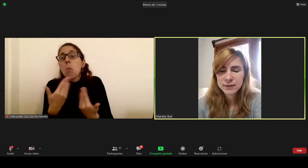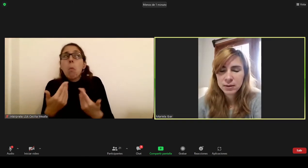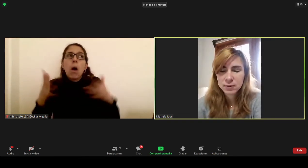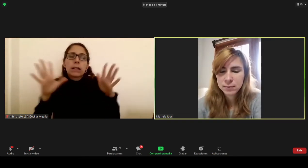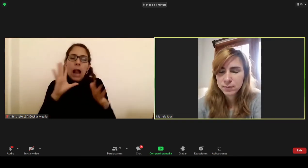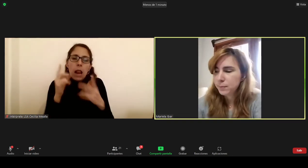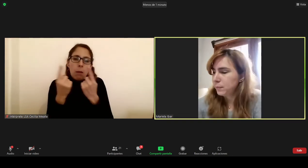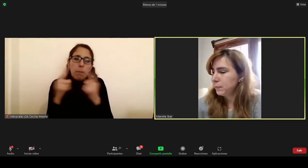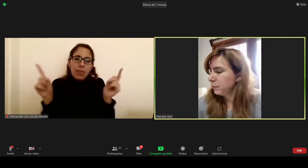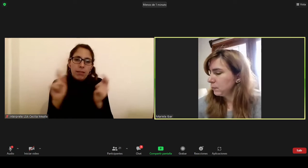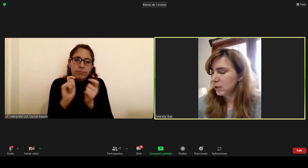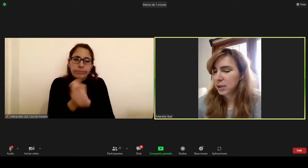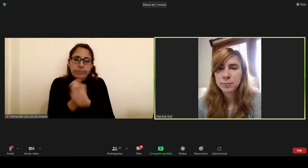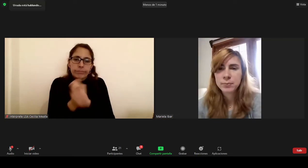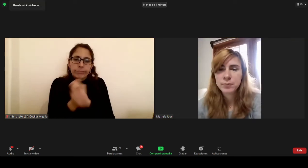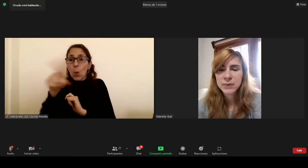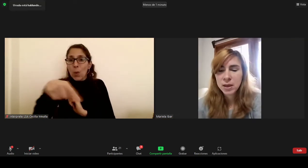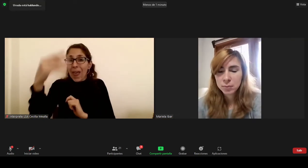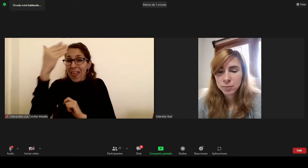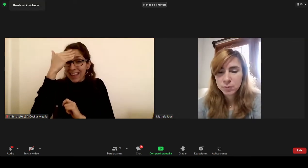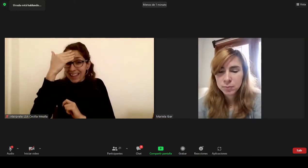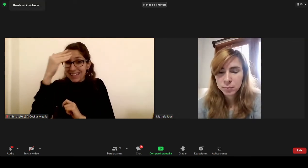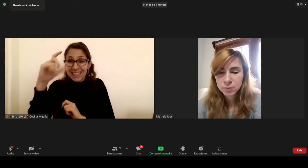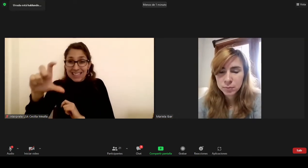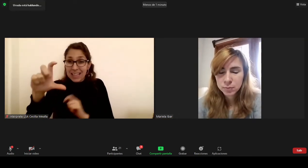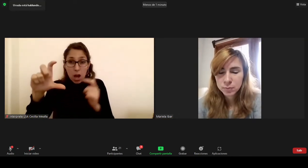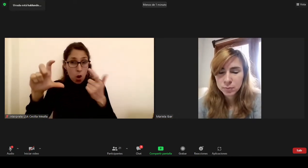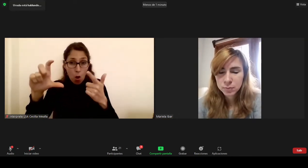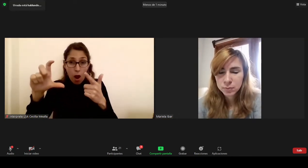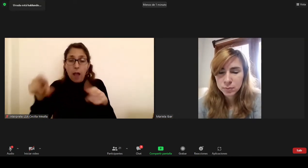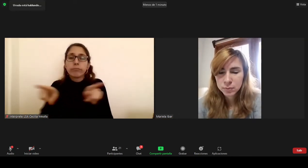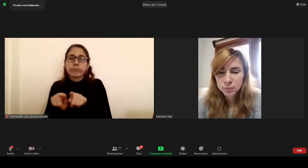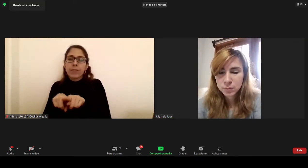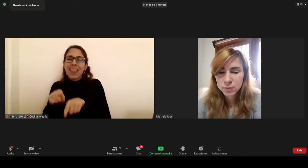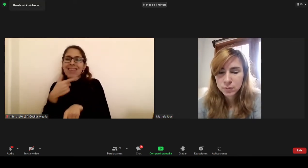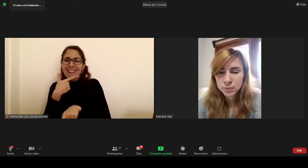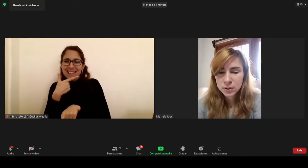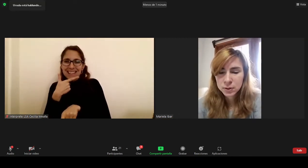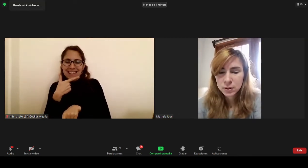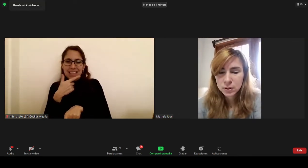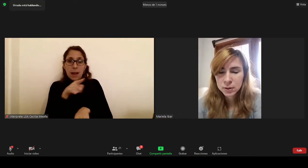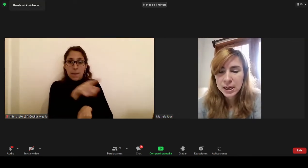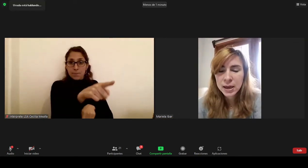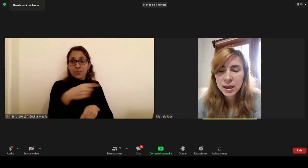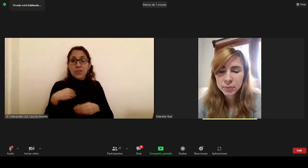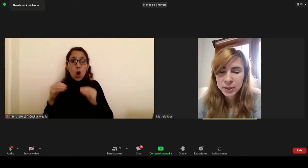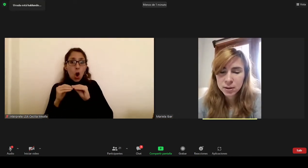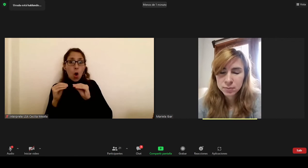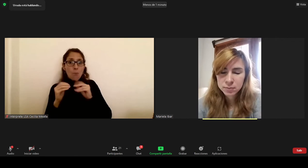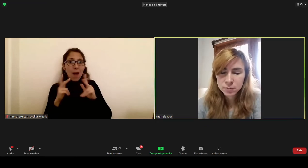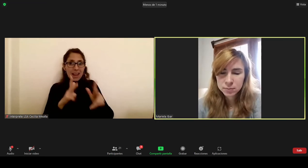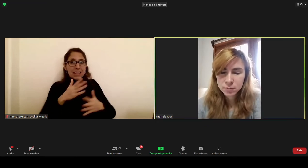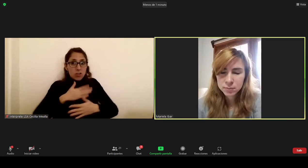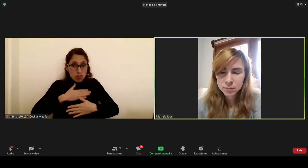puede ser. Sí. Si es la última pregunta, a mí me aparece 17C. A los chicos no.